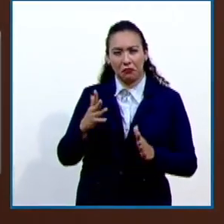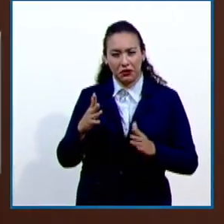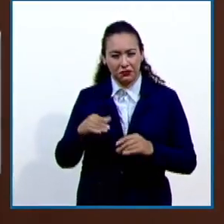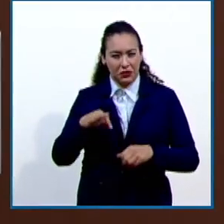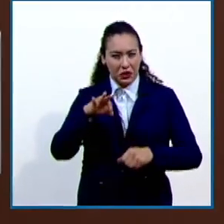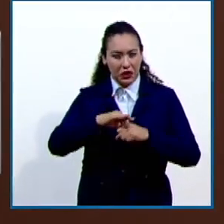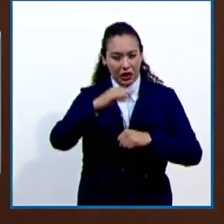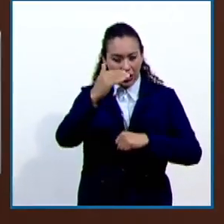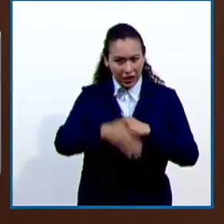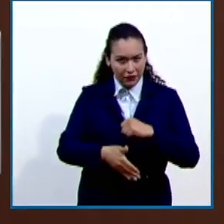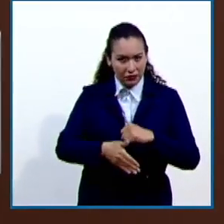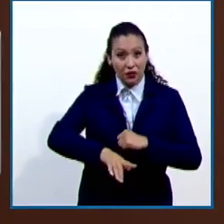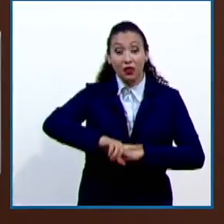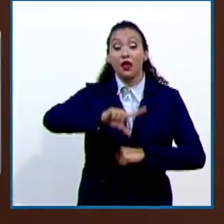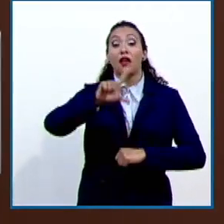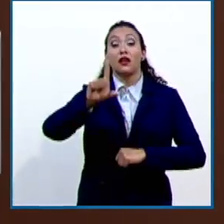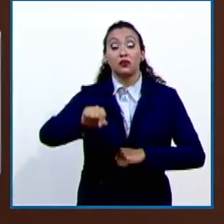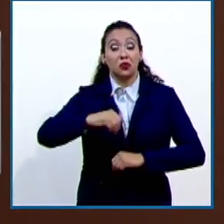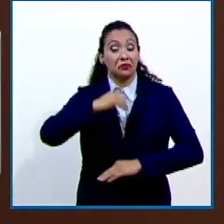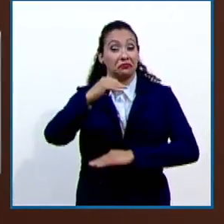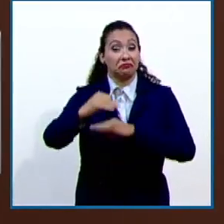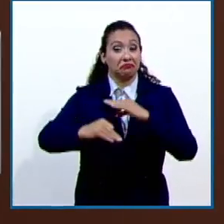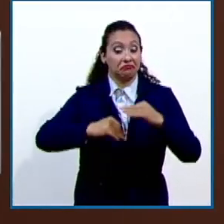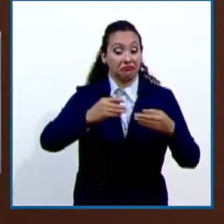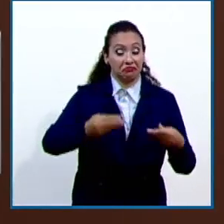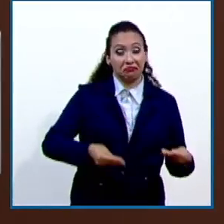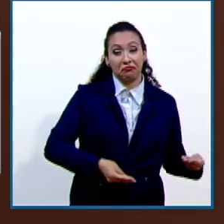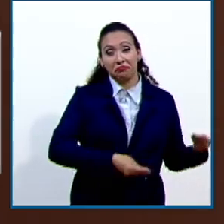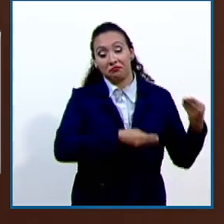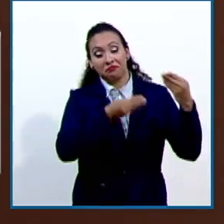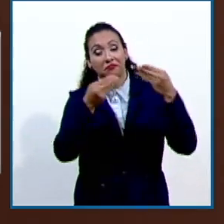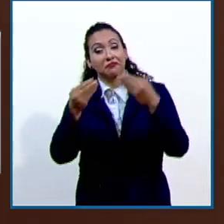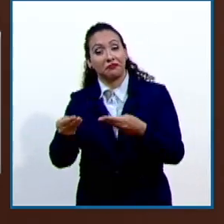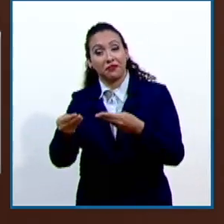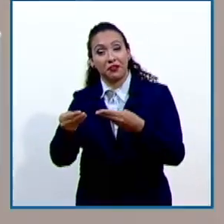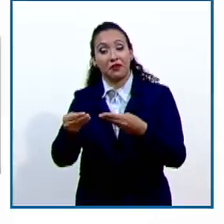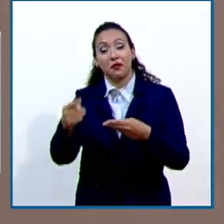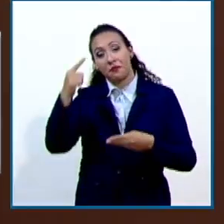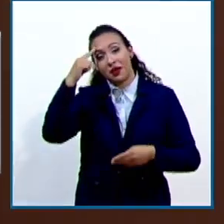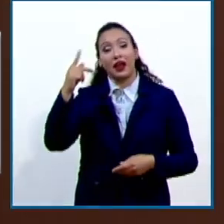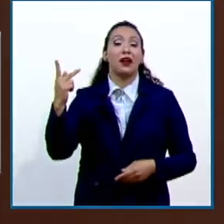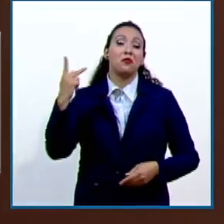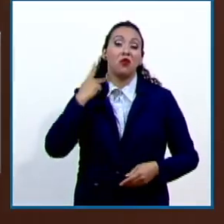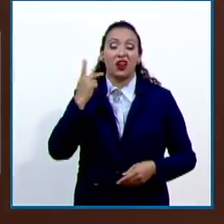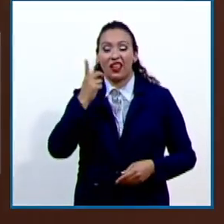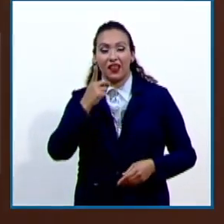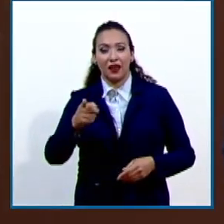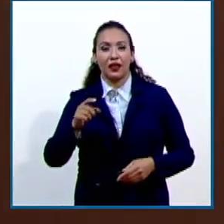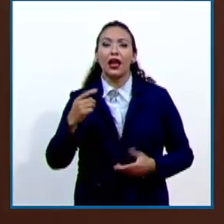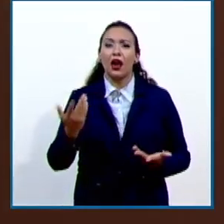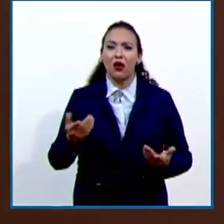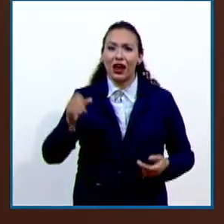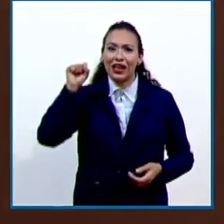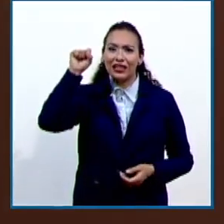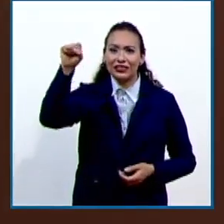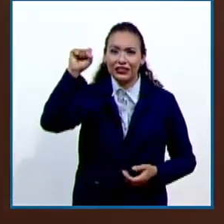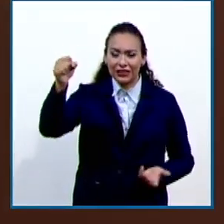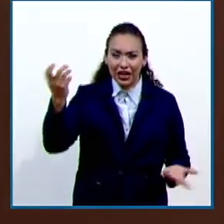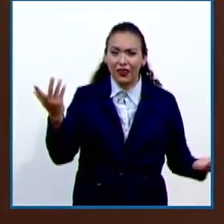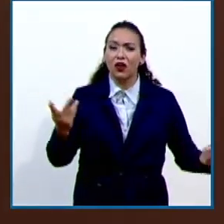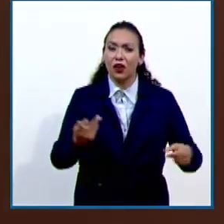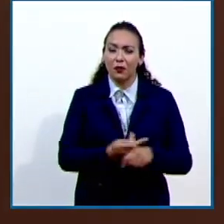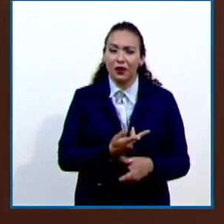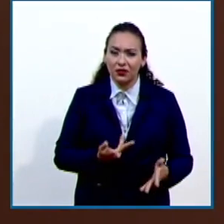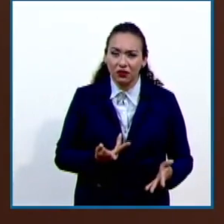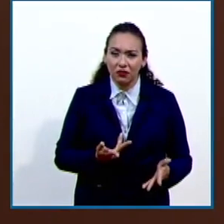elecciones, se plegó total y completamente al discurso político del poder. Ese sindicato, desde el principio,